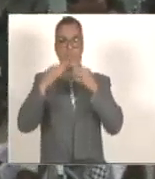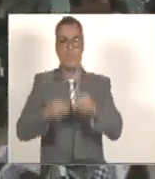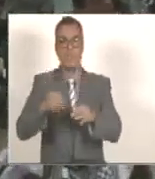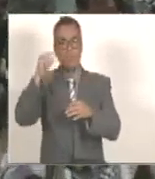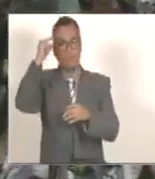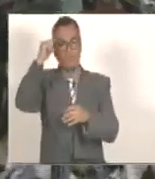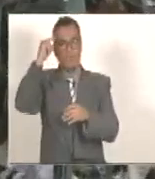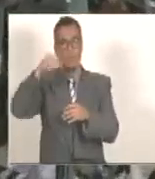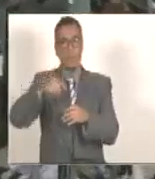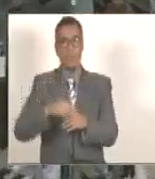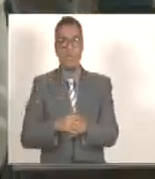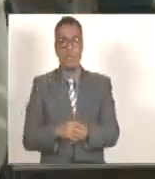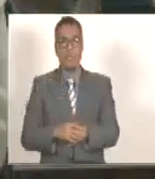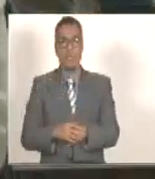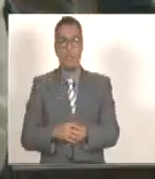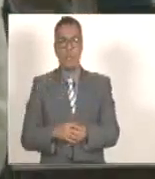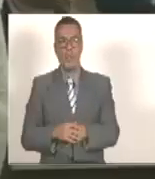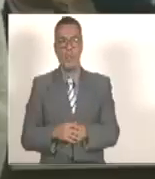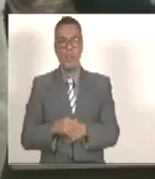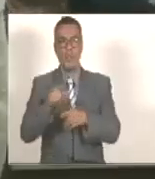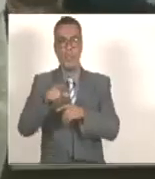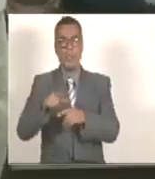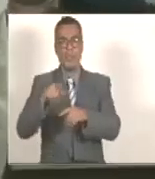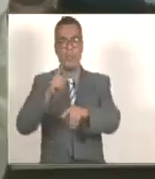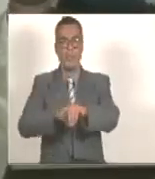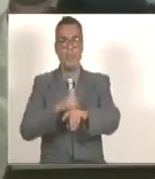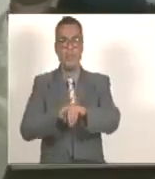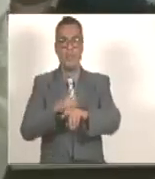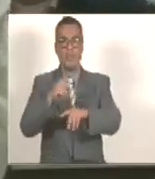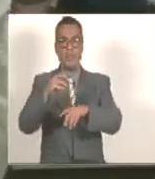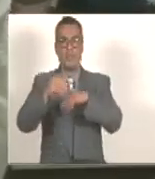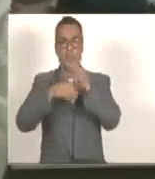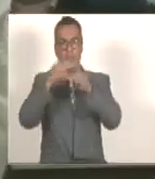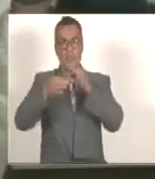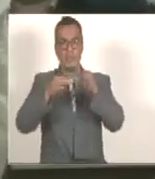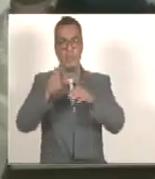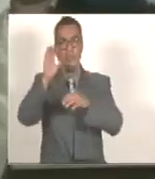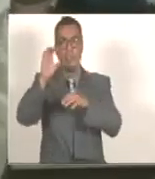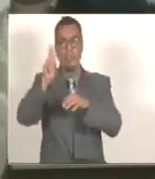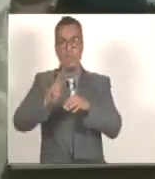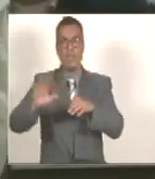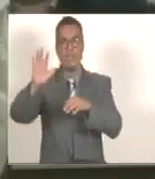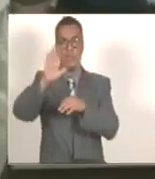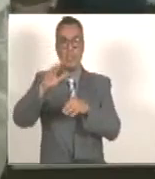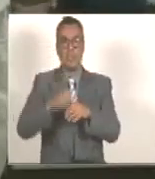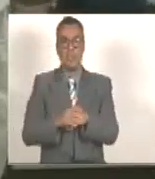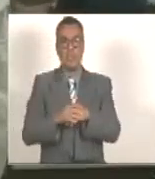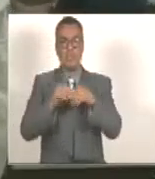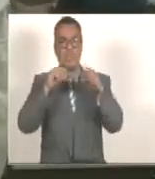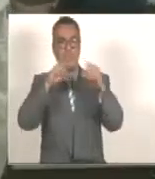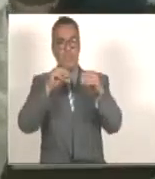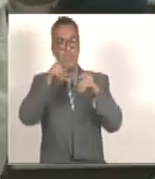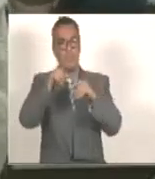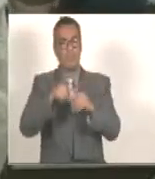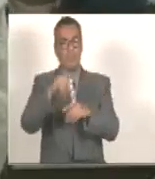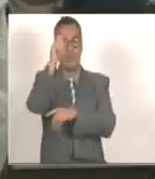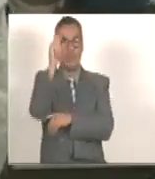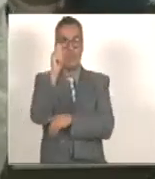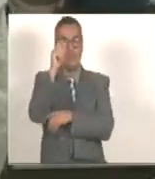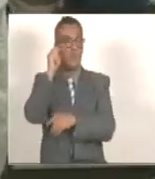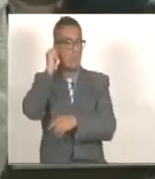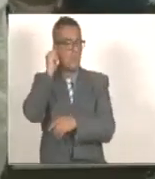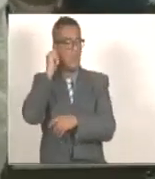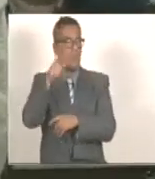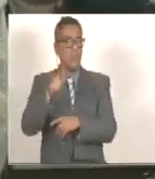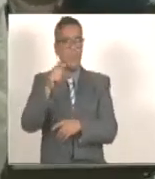hoy en esta instancia sagrada de la patria me corresponde hablar más que como diputada, autoridad